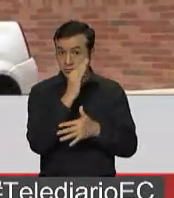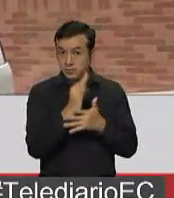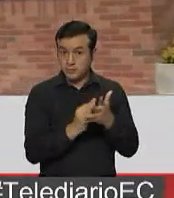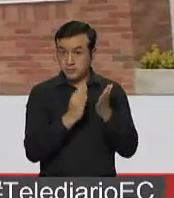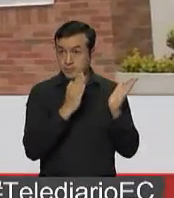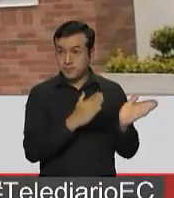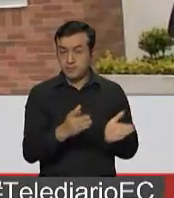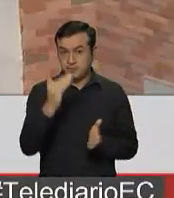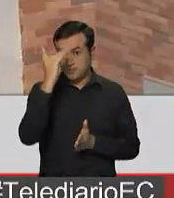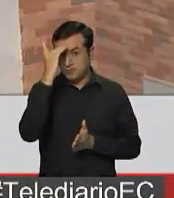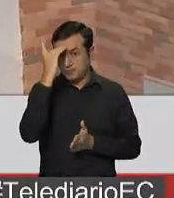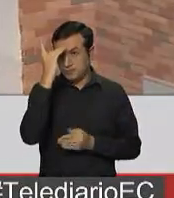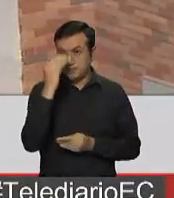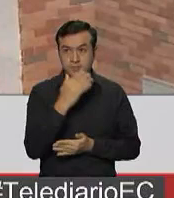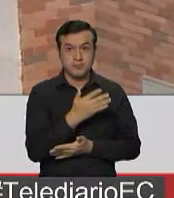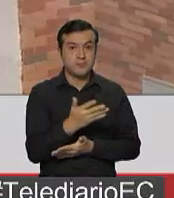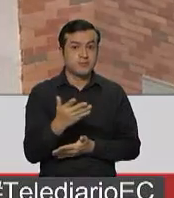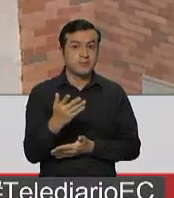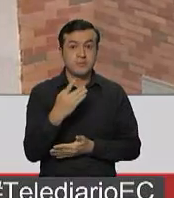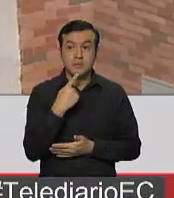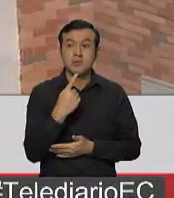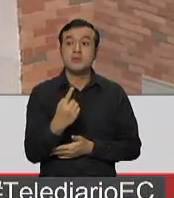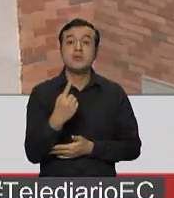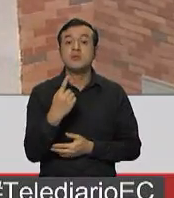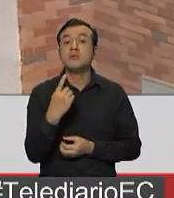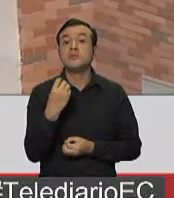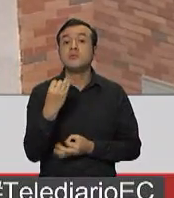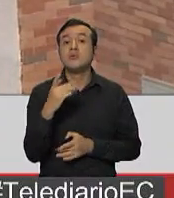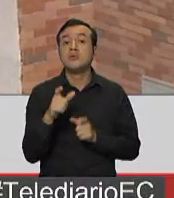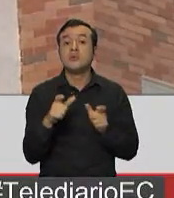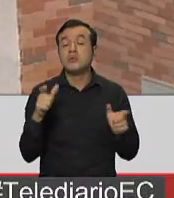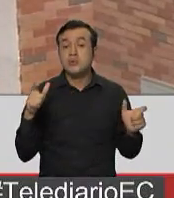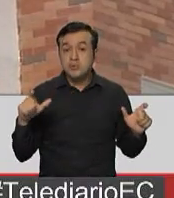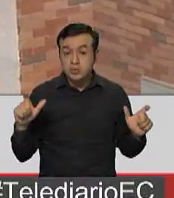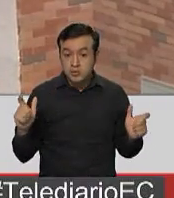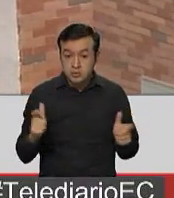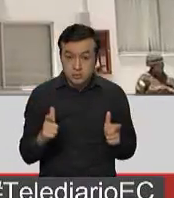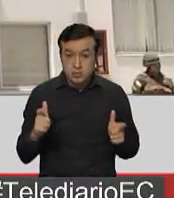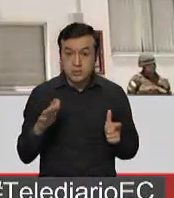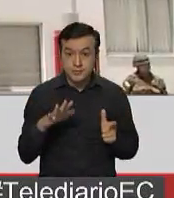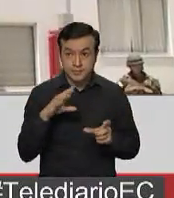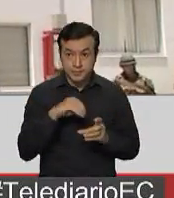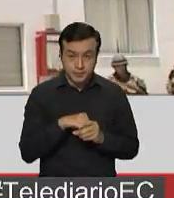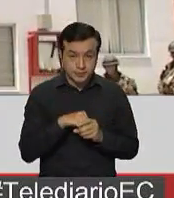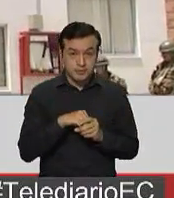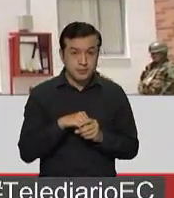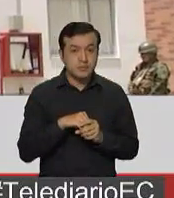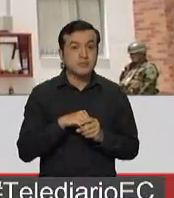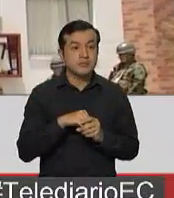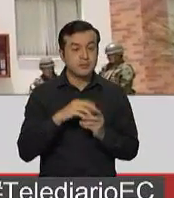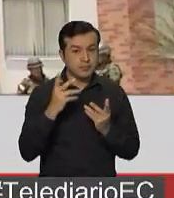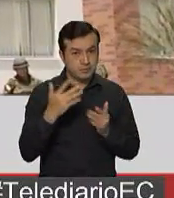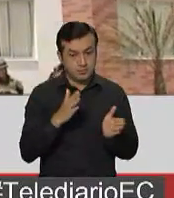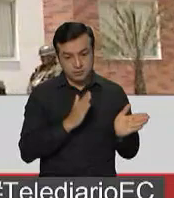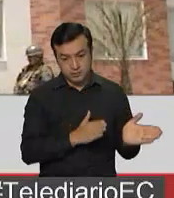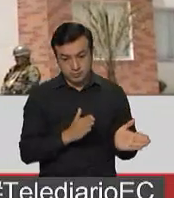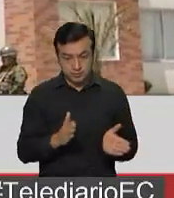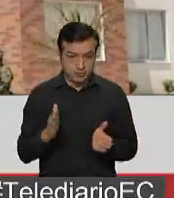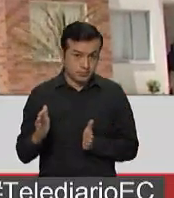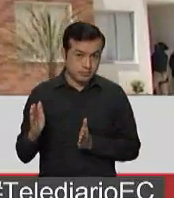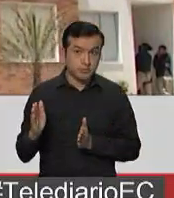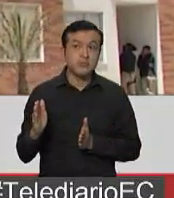de endeudamiento. Se estima que la cantidad de usuarios que acudan a las soluciones de pago de préstamos hipotecarios en mora y al